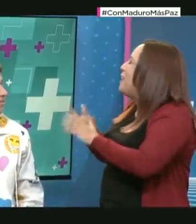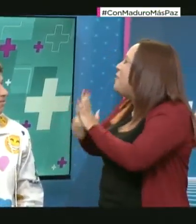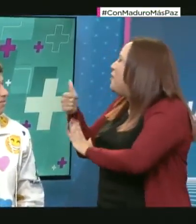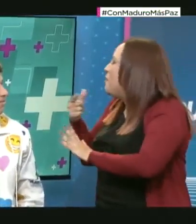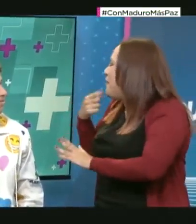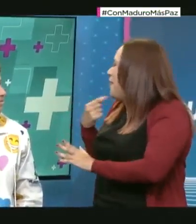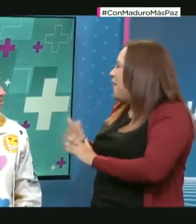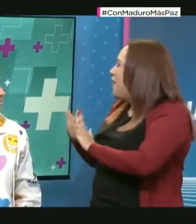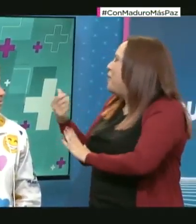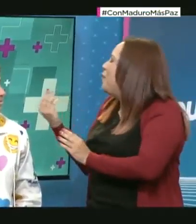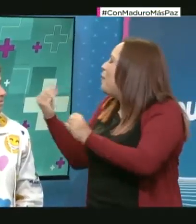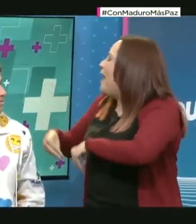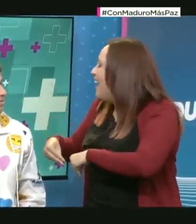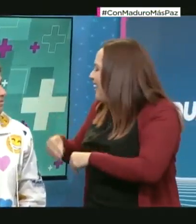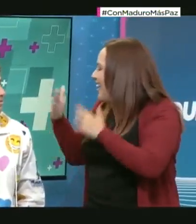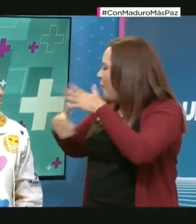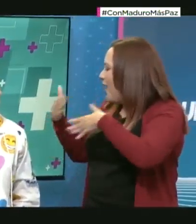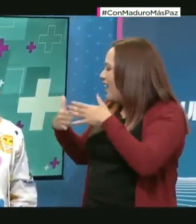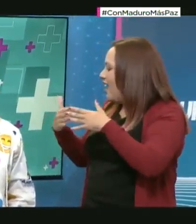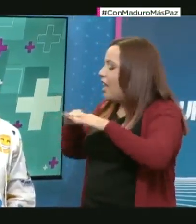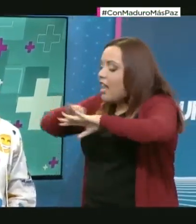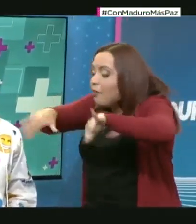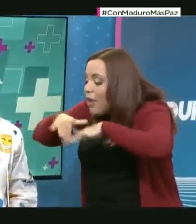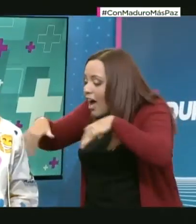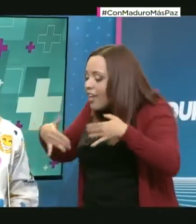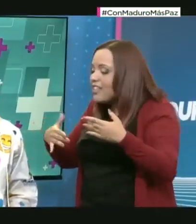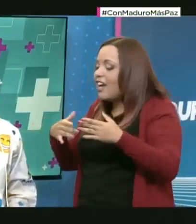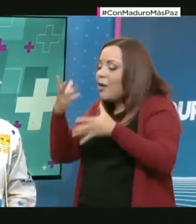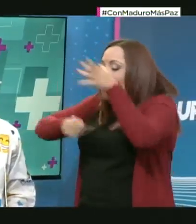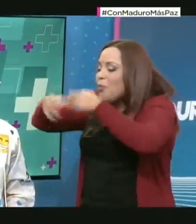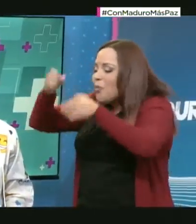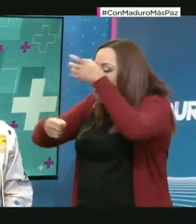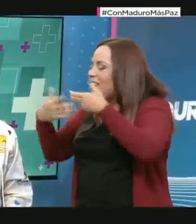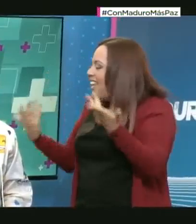No, pero que te gustó más en La Guaira.